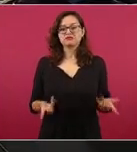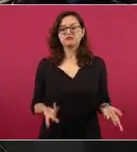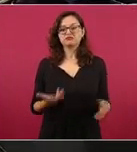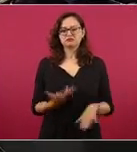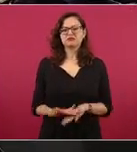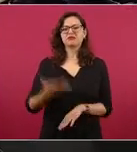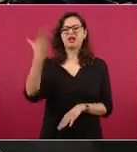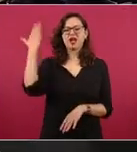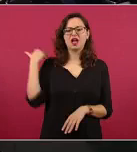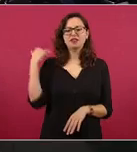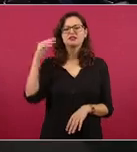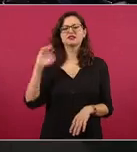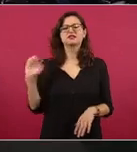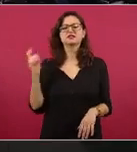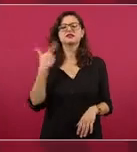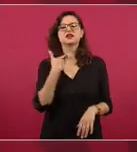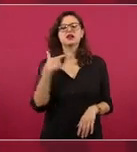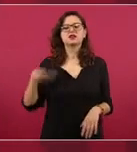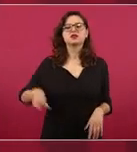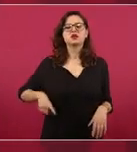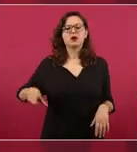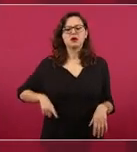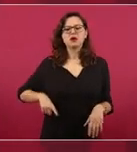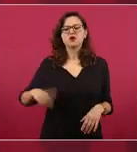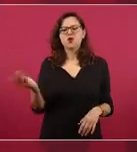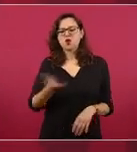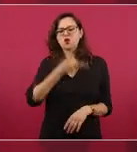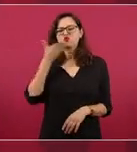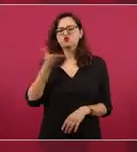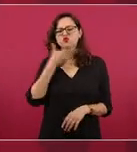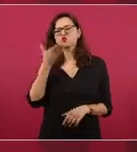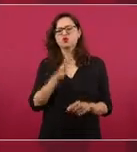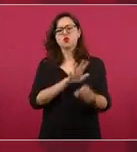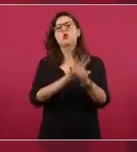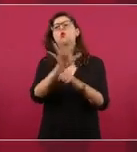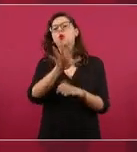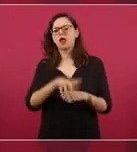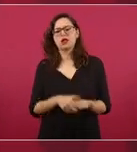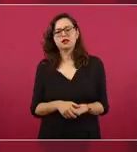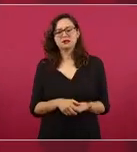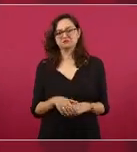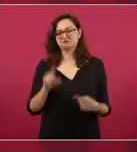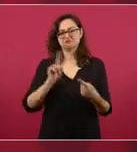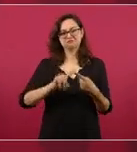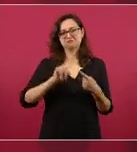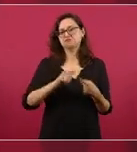Endeudaban al país o aumentaban los impuestos.